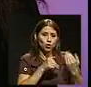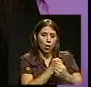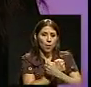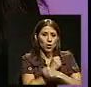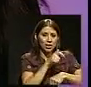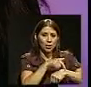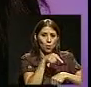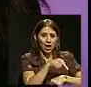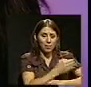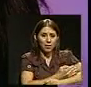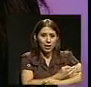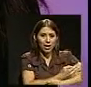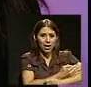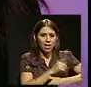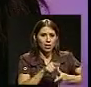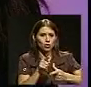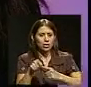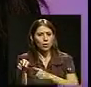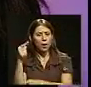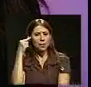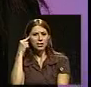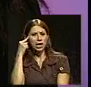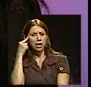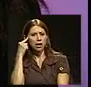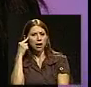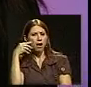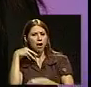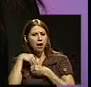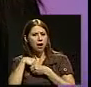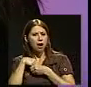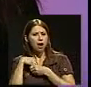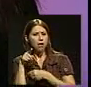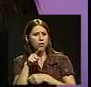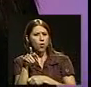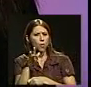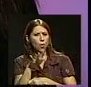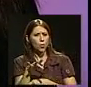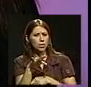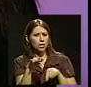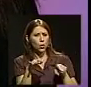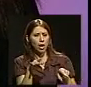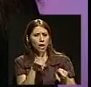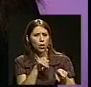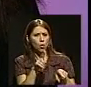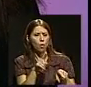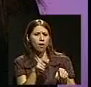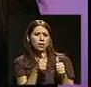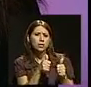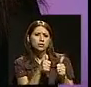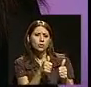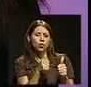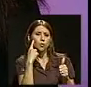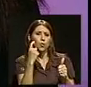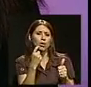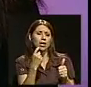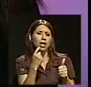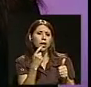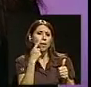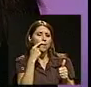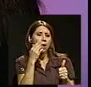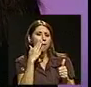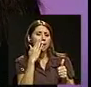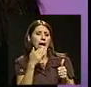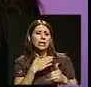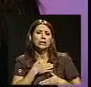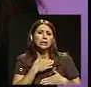manejar, no, porque pobrecito, dichoso, tiene todo el tiempo de mamá, tiene todo el tiempo de papá. Entonces, ahí tenemos que hacer